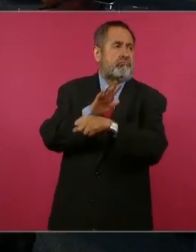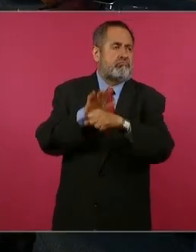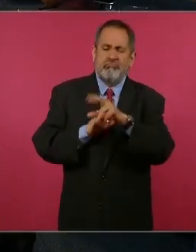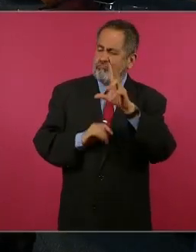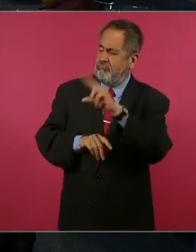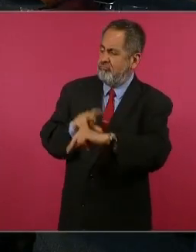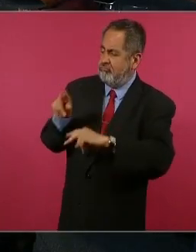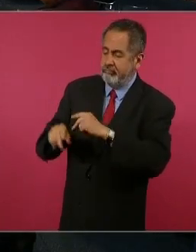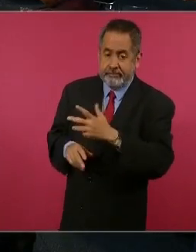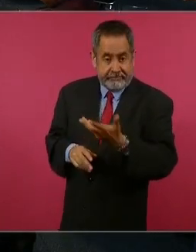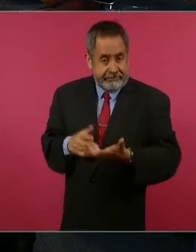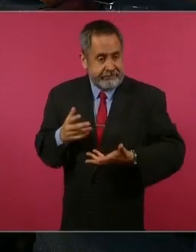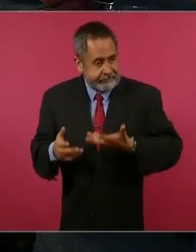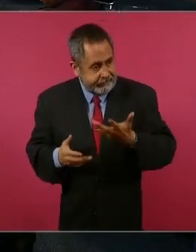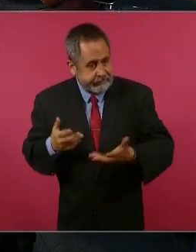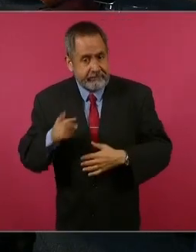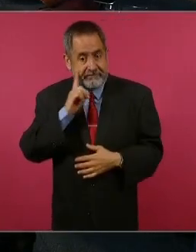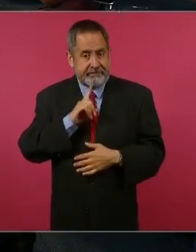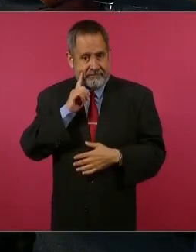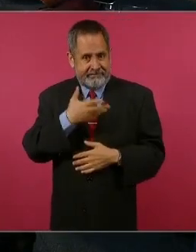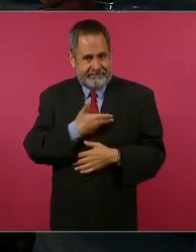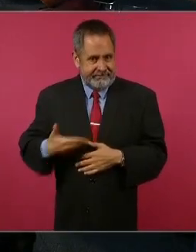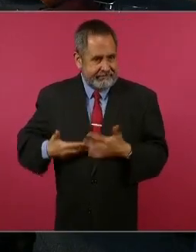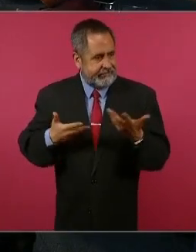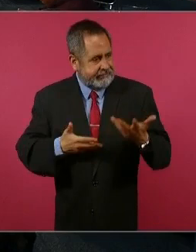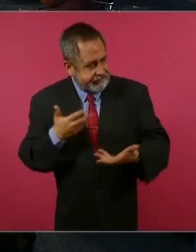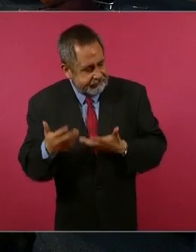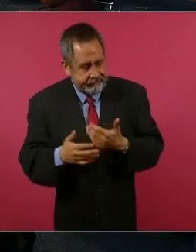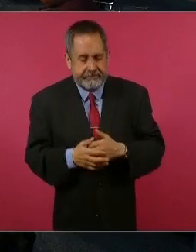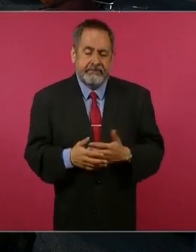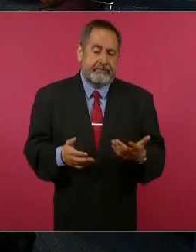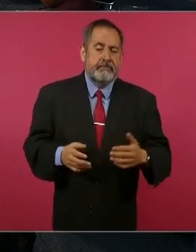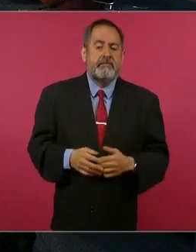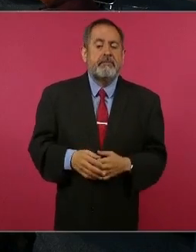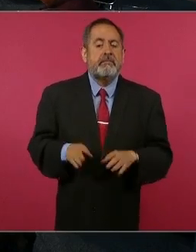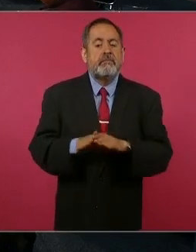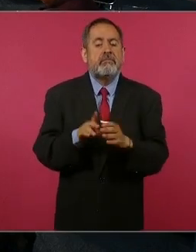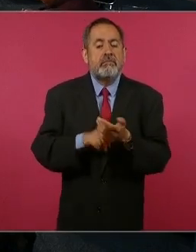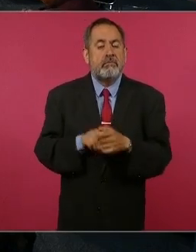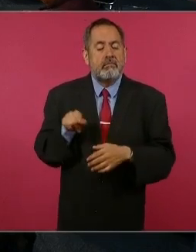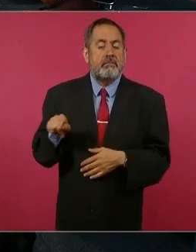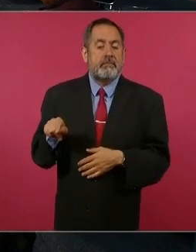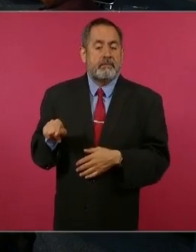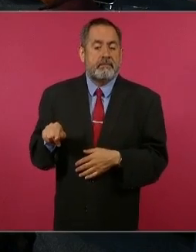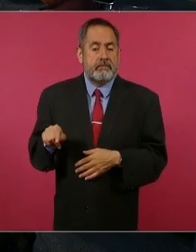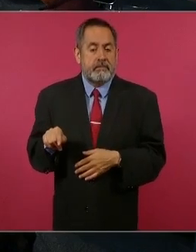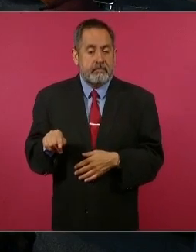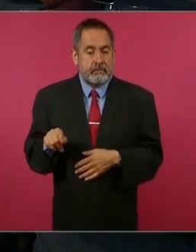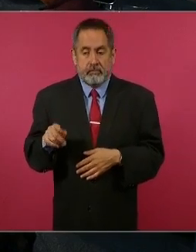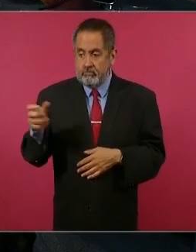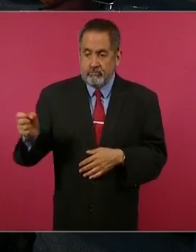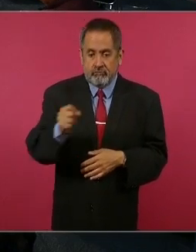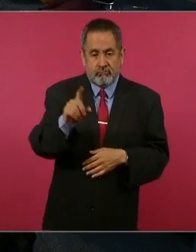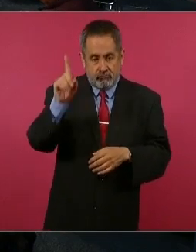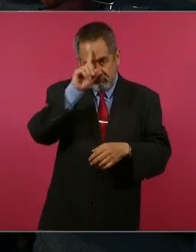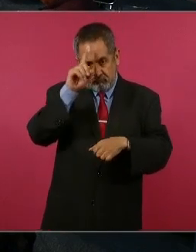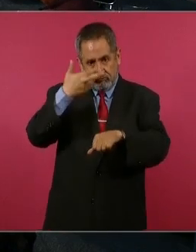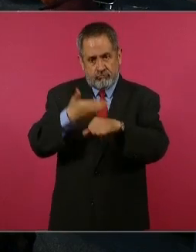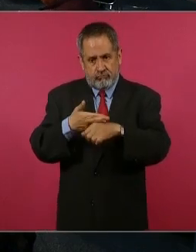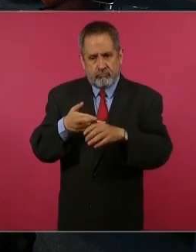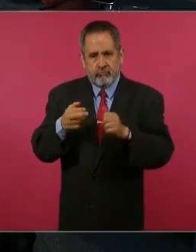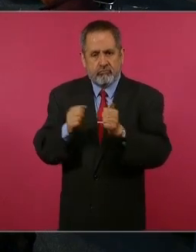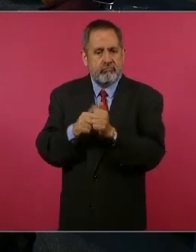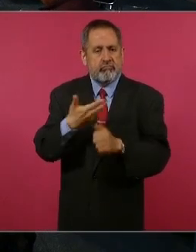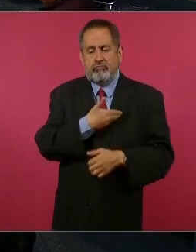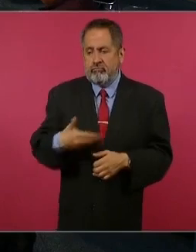también evitar que al frente de esta institución haya un consejero o consejera en este caso